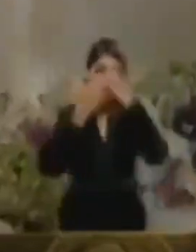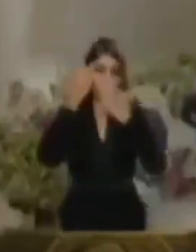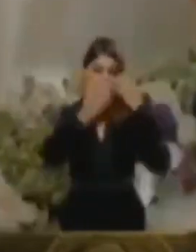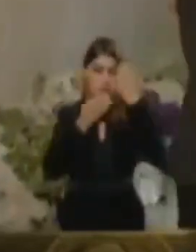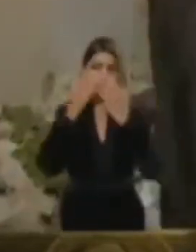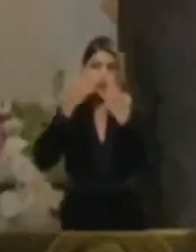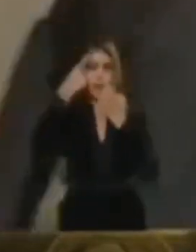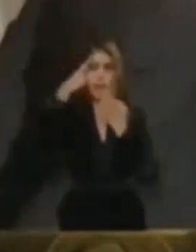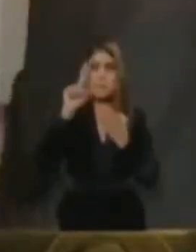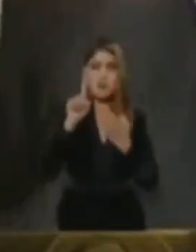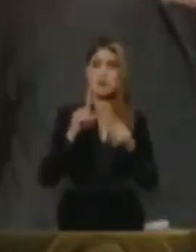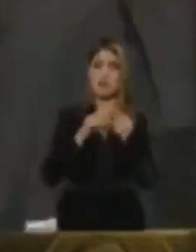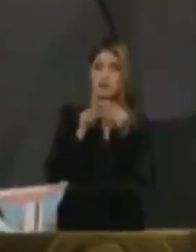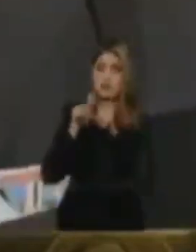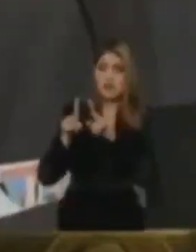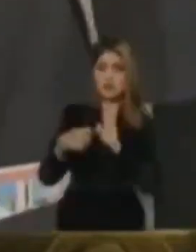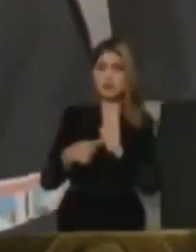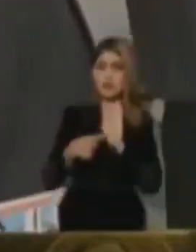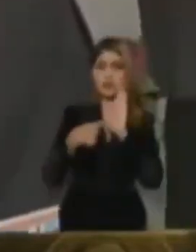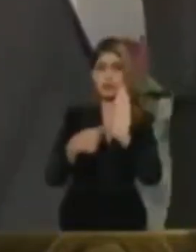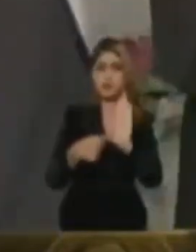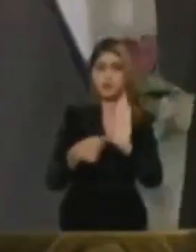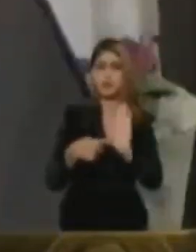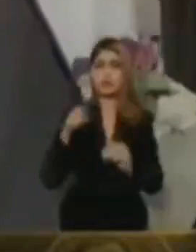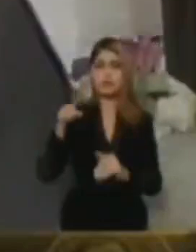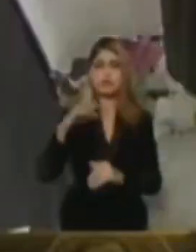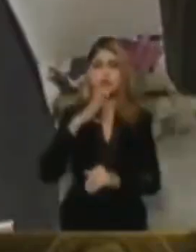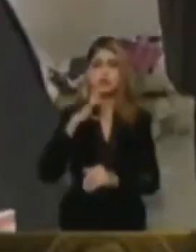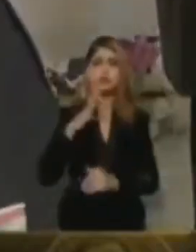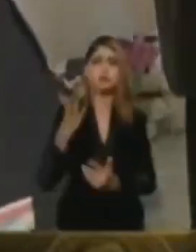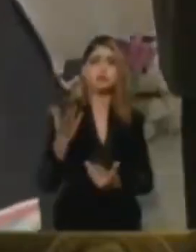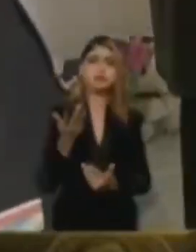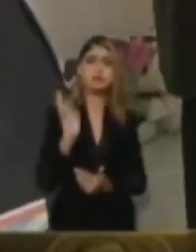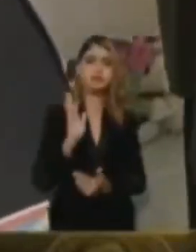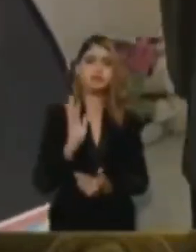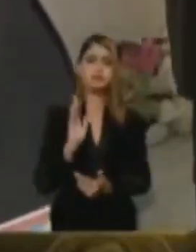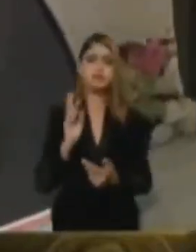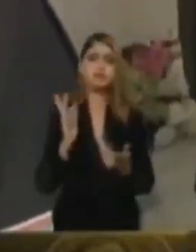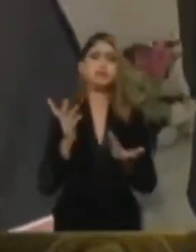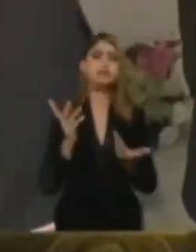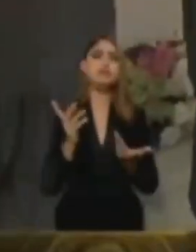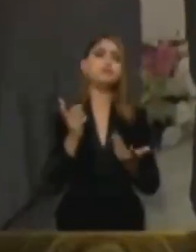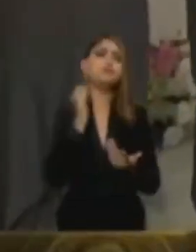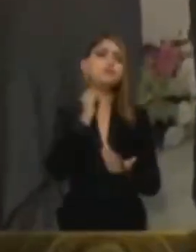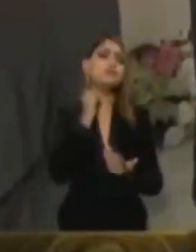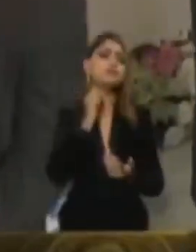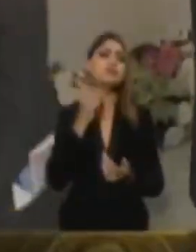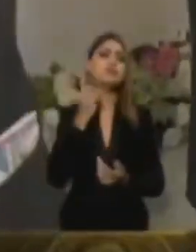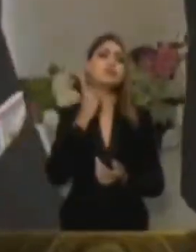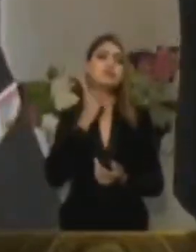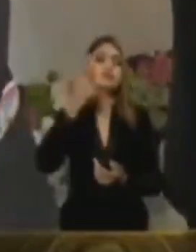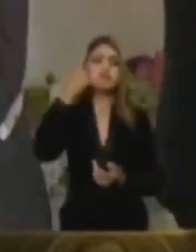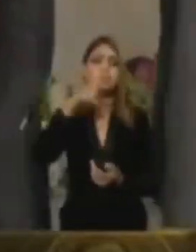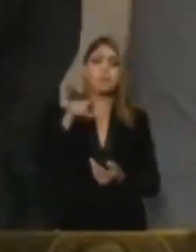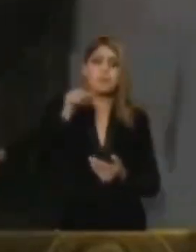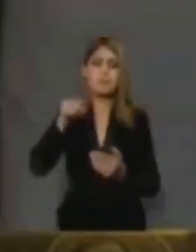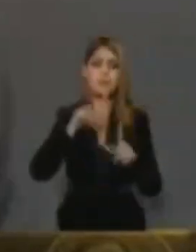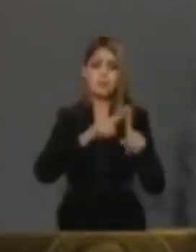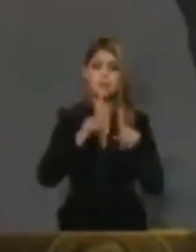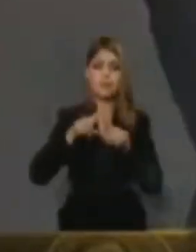de los diversos planteamientos que hacen los legisladores, de la presentación de diversos proyectos, de